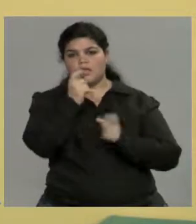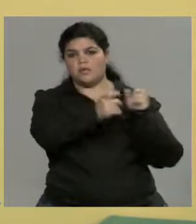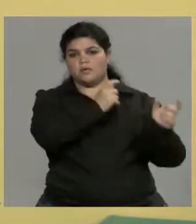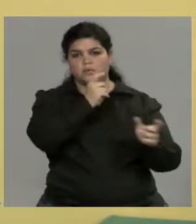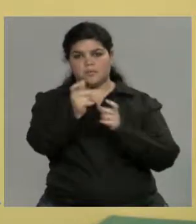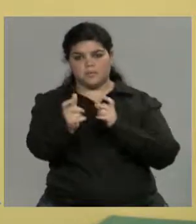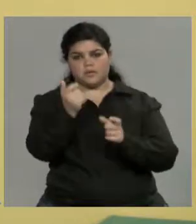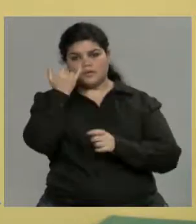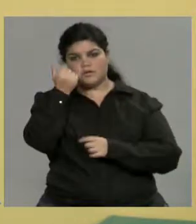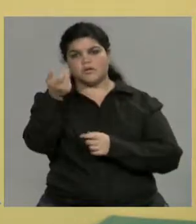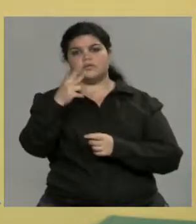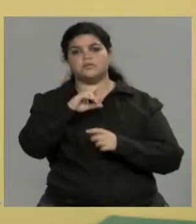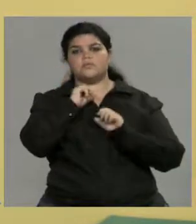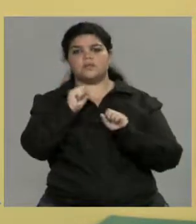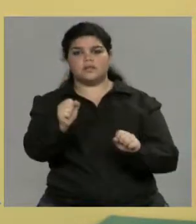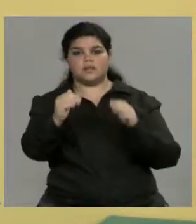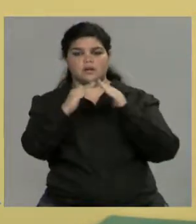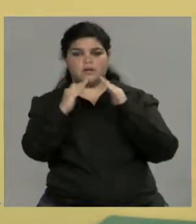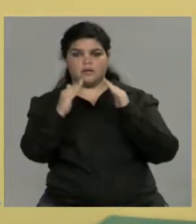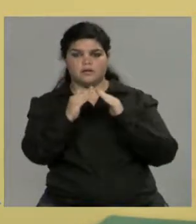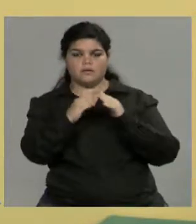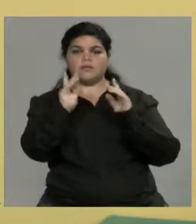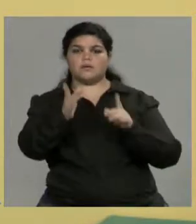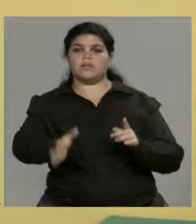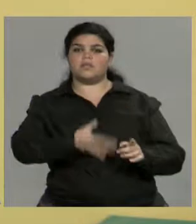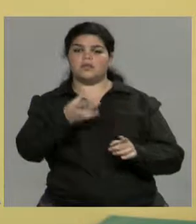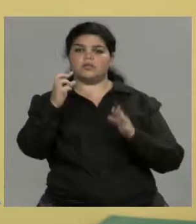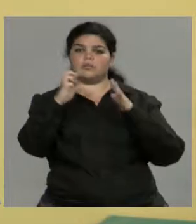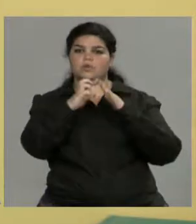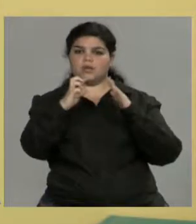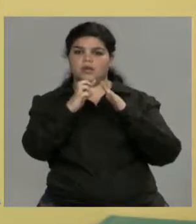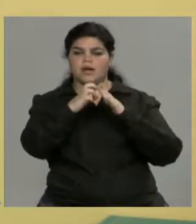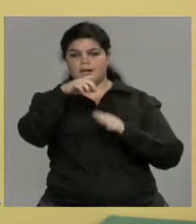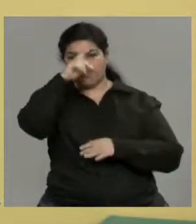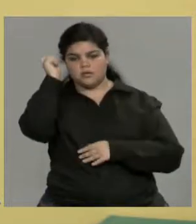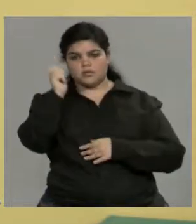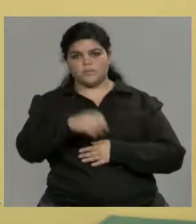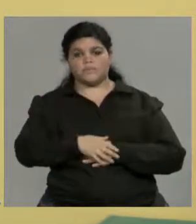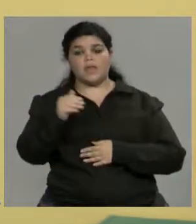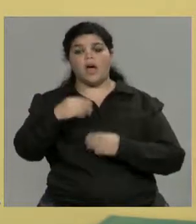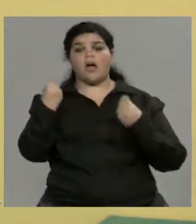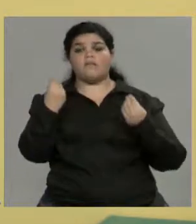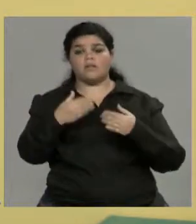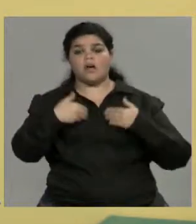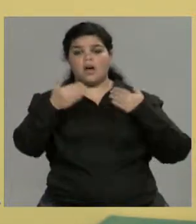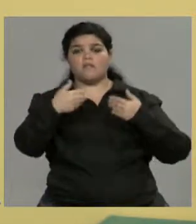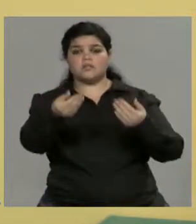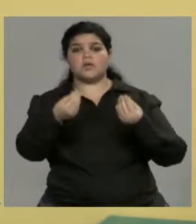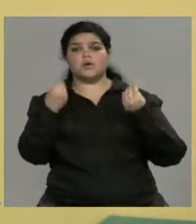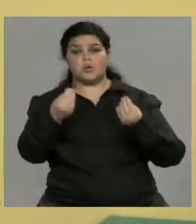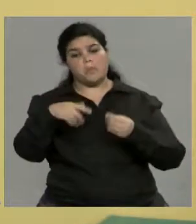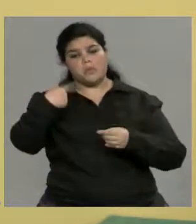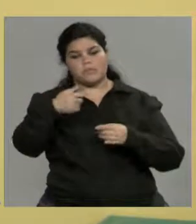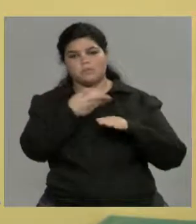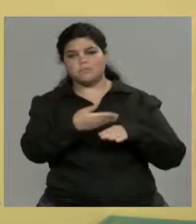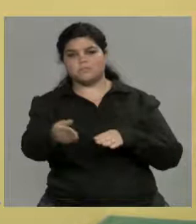decía el subsecretario de Vivienda y también director de Procrear a nivel nación. Vamos a ver cómo avanza entonces esta obra y